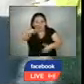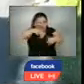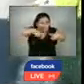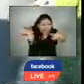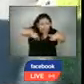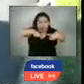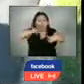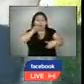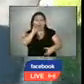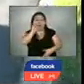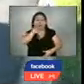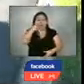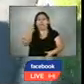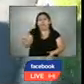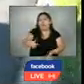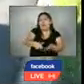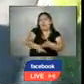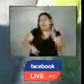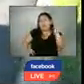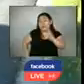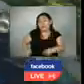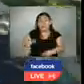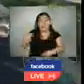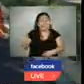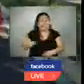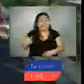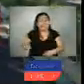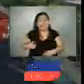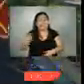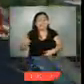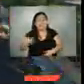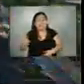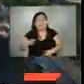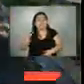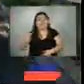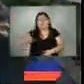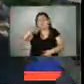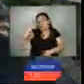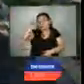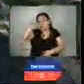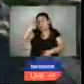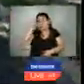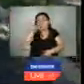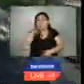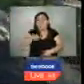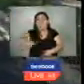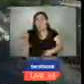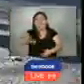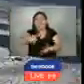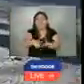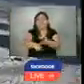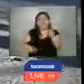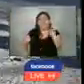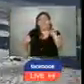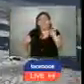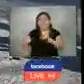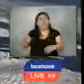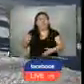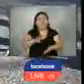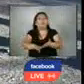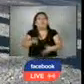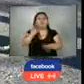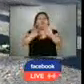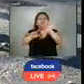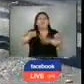edil capitalino necesitan trabajos inmediatos. En esas obras que se ejecutarán en el municipio se tendrá una inversión de